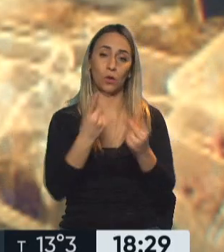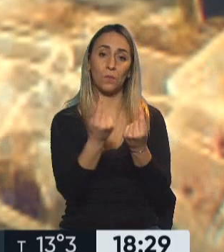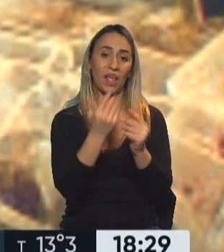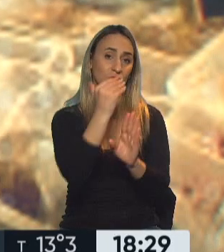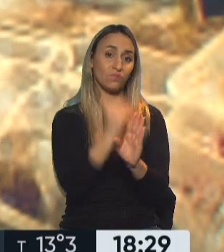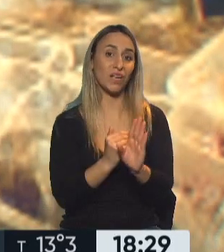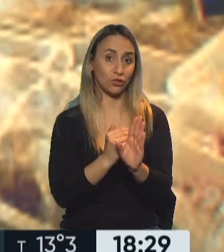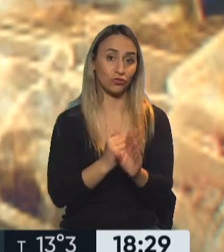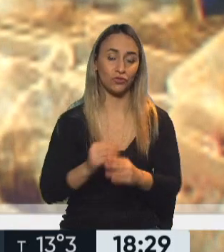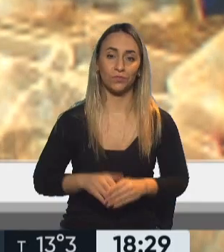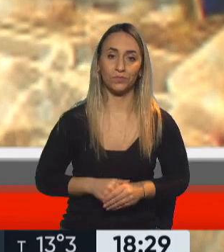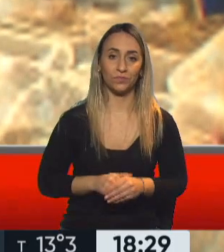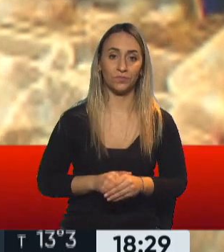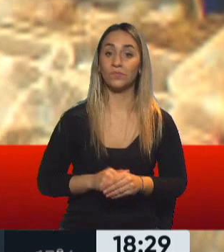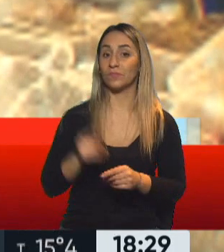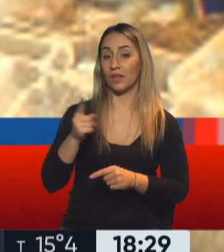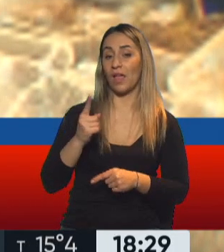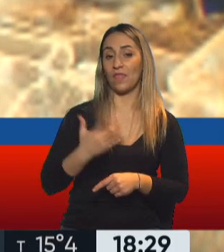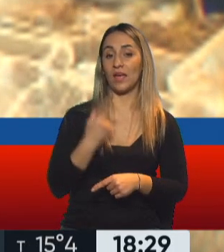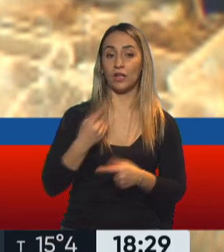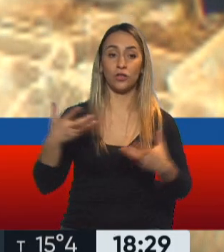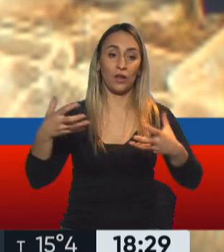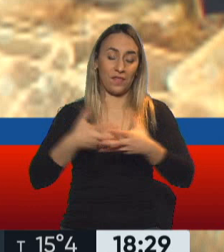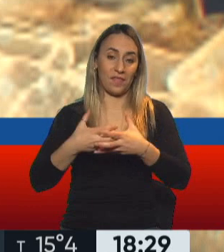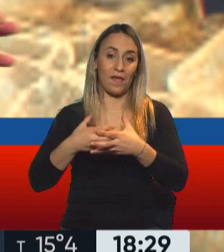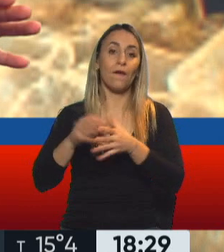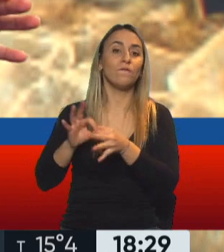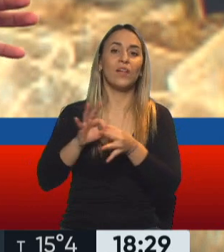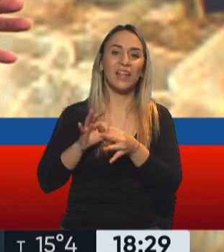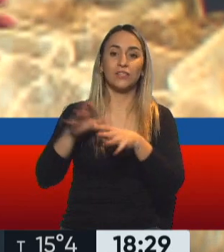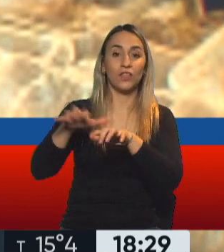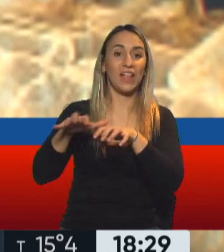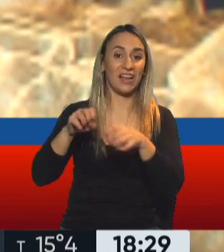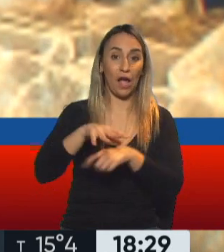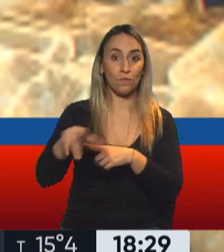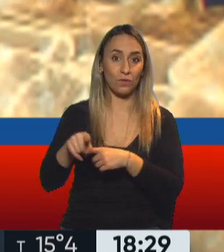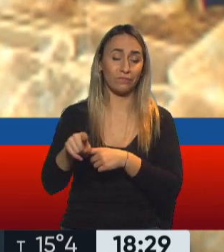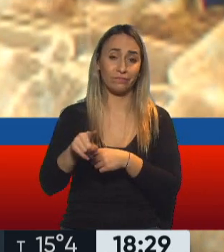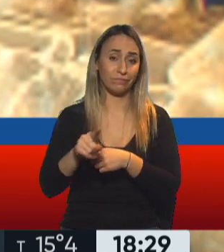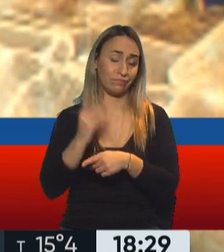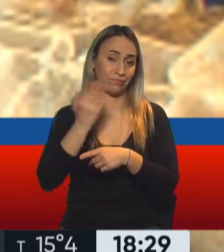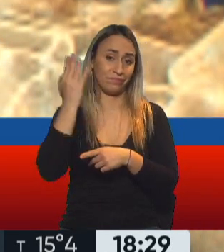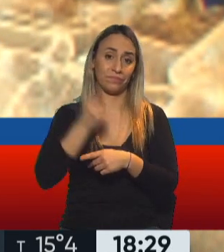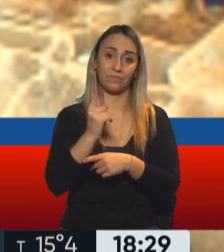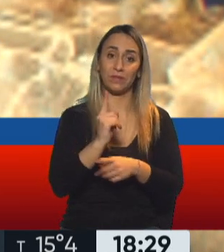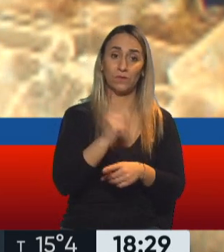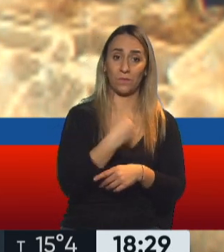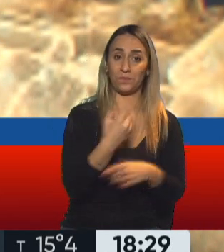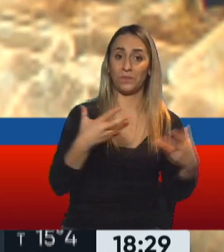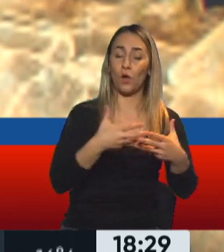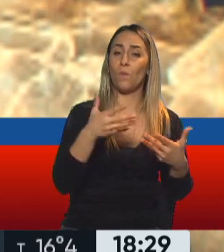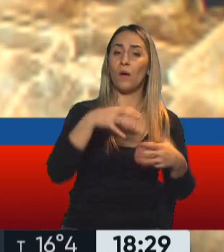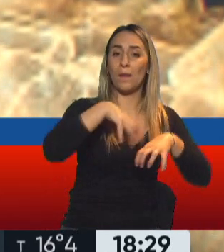Bueno, lo que acaba de decir el titular de la Federación Agraria derriba todo lo que habíamos escuchado hasta aquí en boca de los productores, que desmentían que